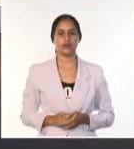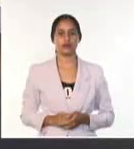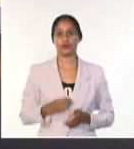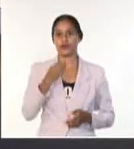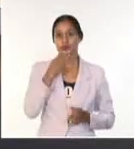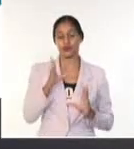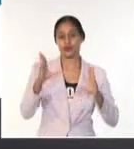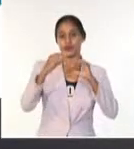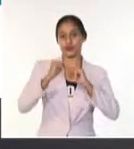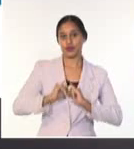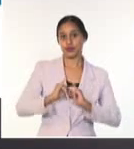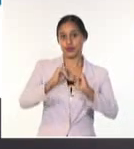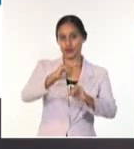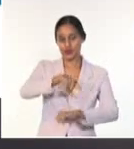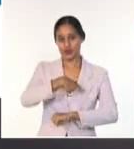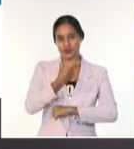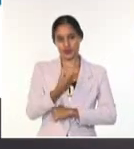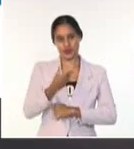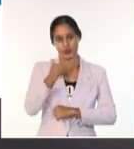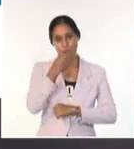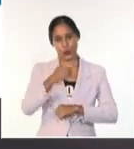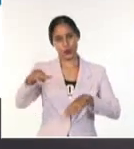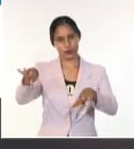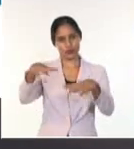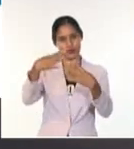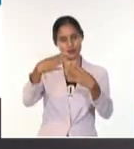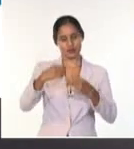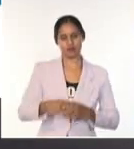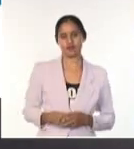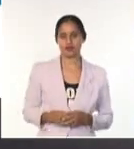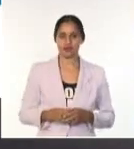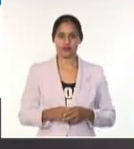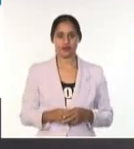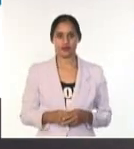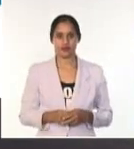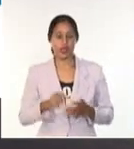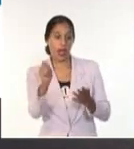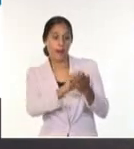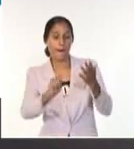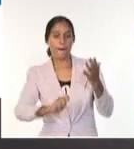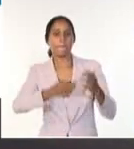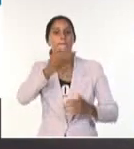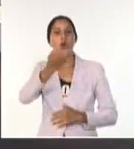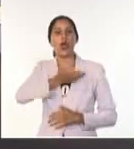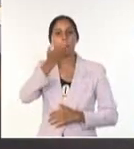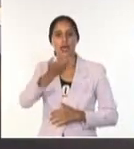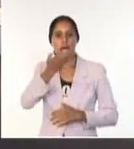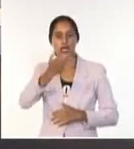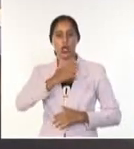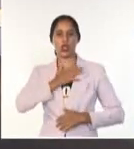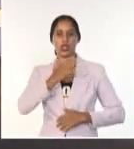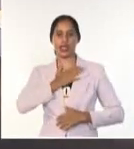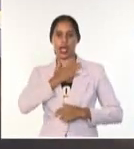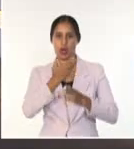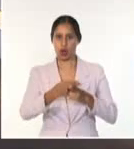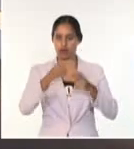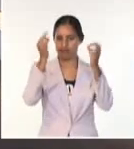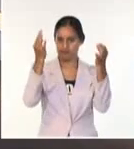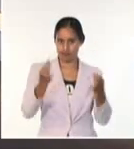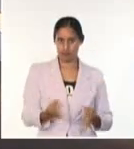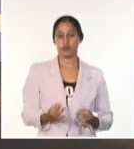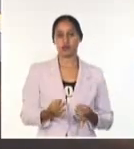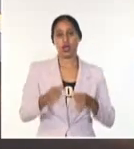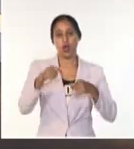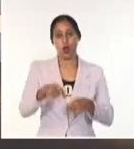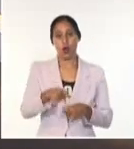Muy buenas noches, qué placer saludarles. El poemario Tengo de Nicolás Guillén fue presentado esta jornada en el Memorial